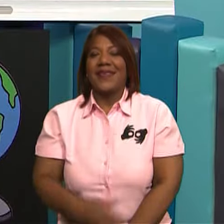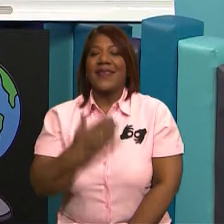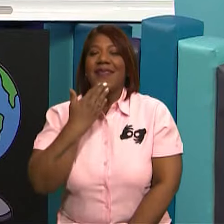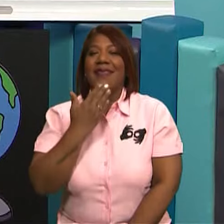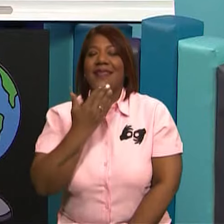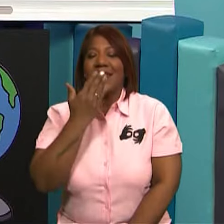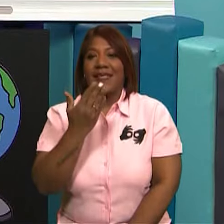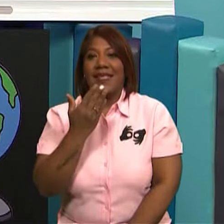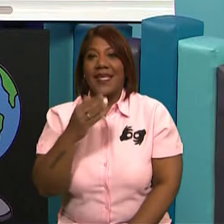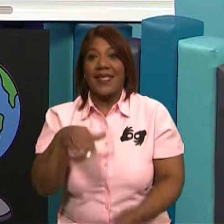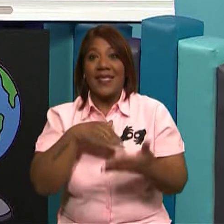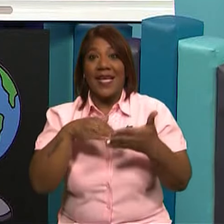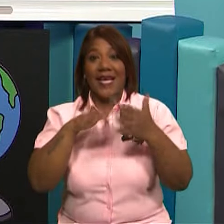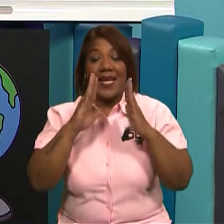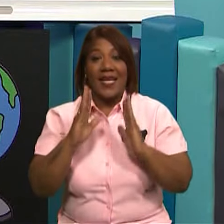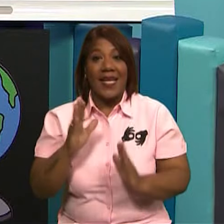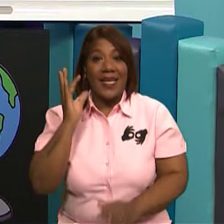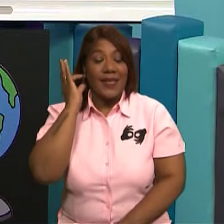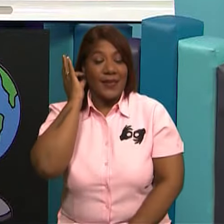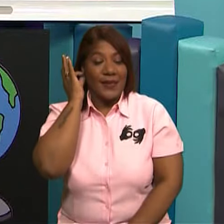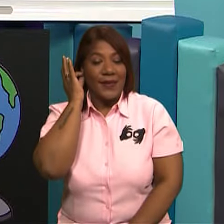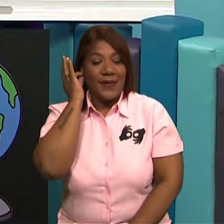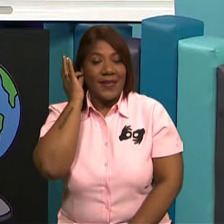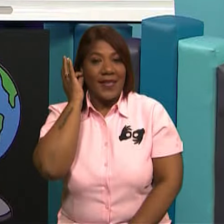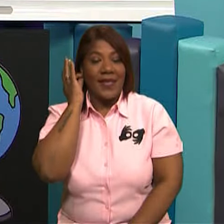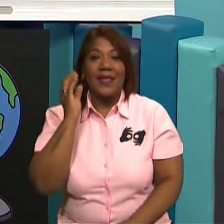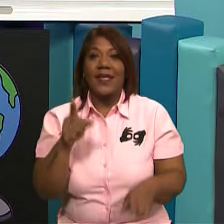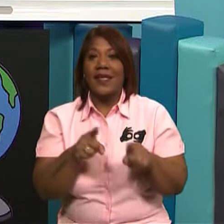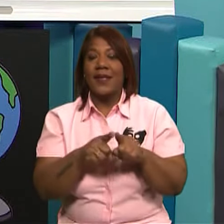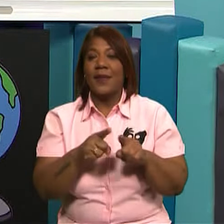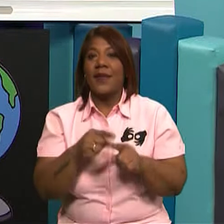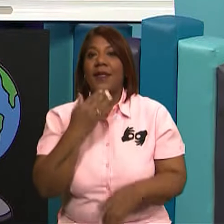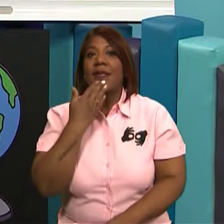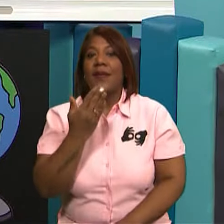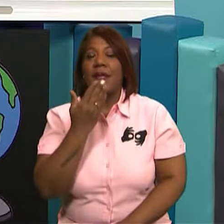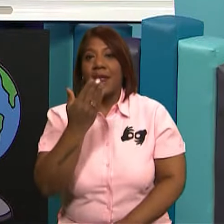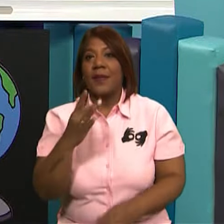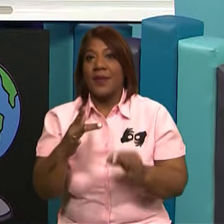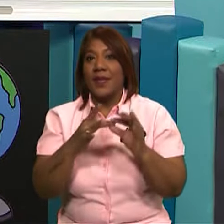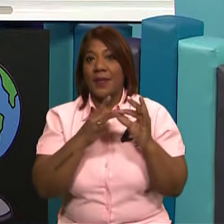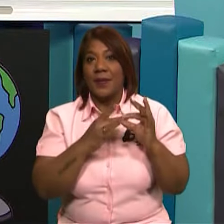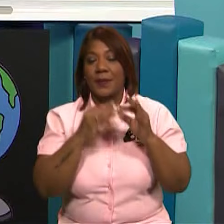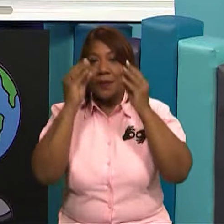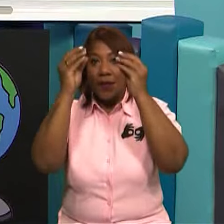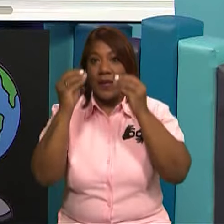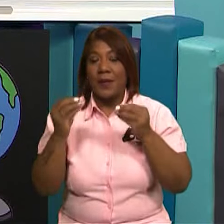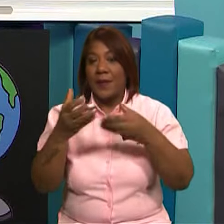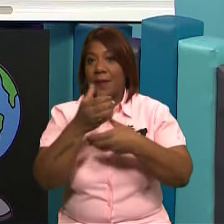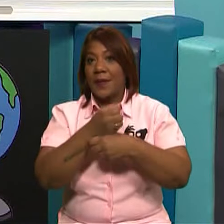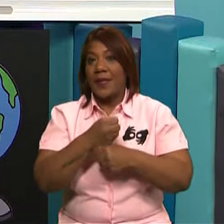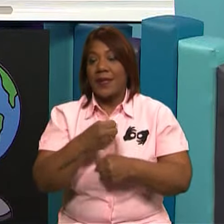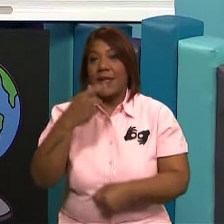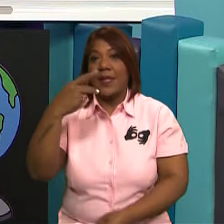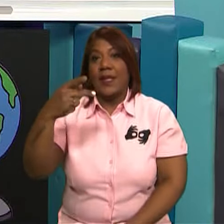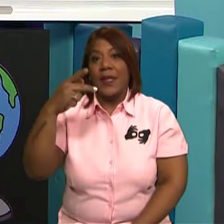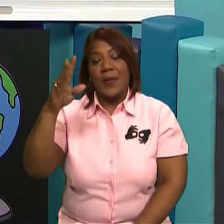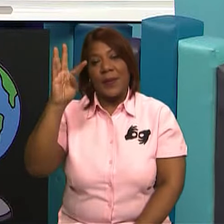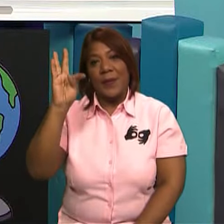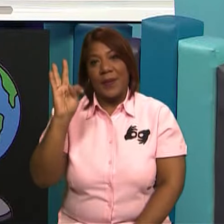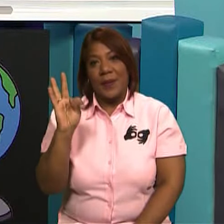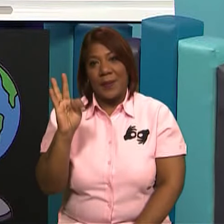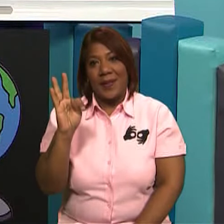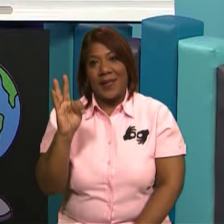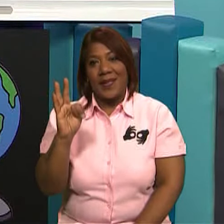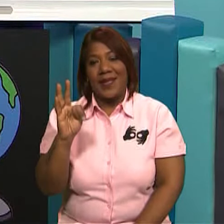Muchísimas gracias a nuestra compañera Karen y también le damos un agradecimiento especial a la profesora Abimelinet González por su colaboración